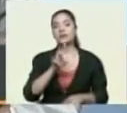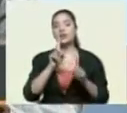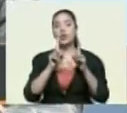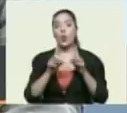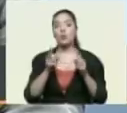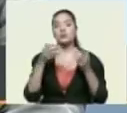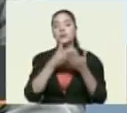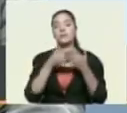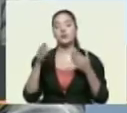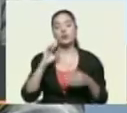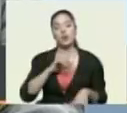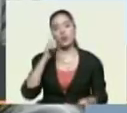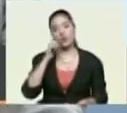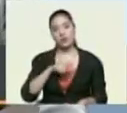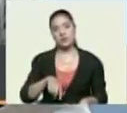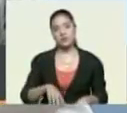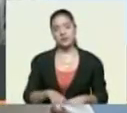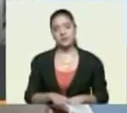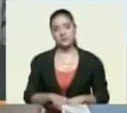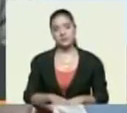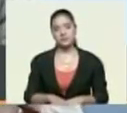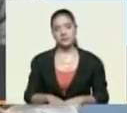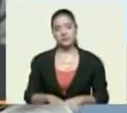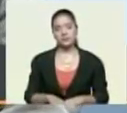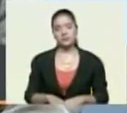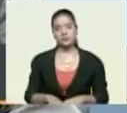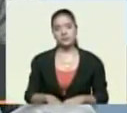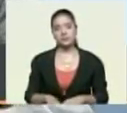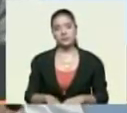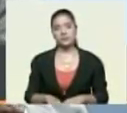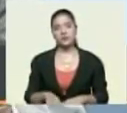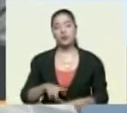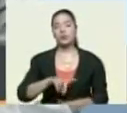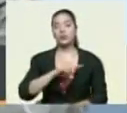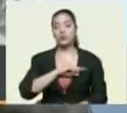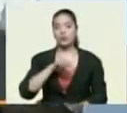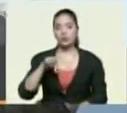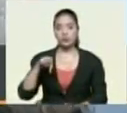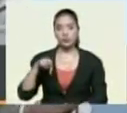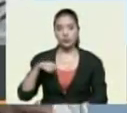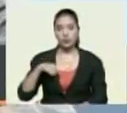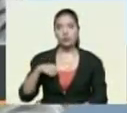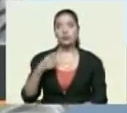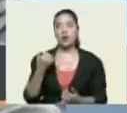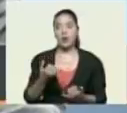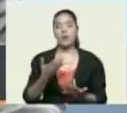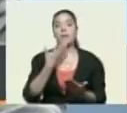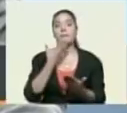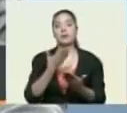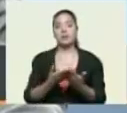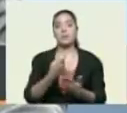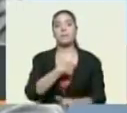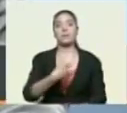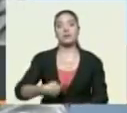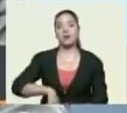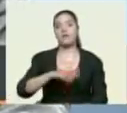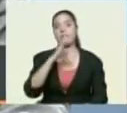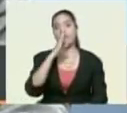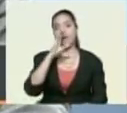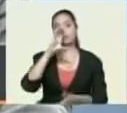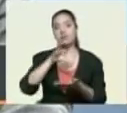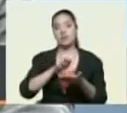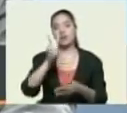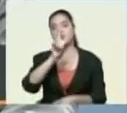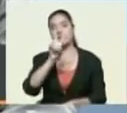1.311 millones de bolívares. Ahora bien, nosotros estamos solicitando al presidente del Banco Central